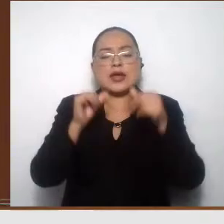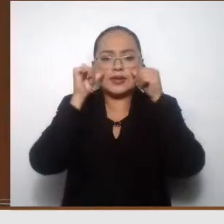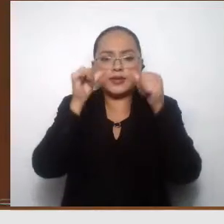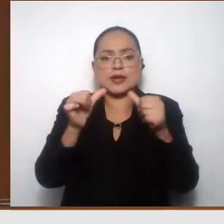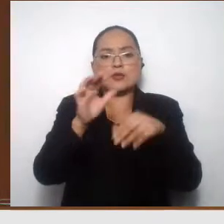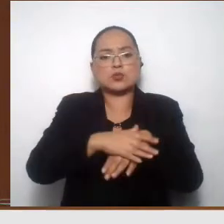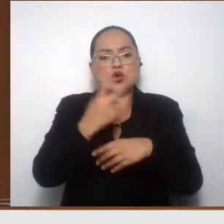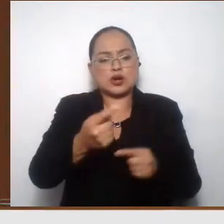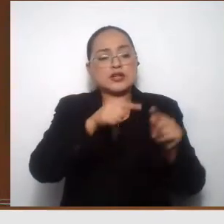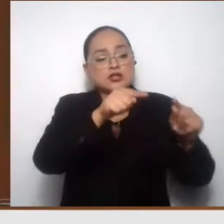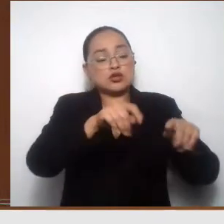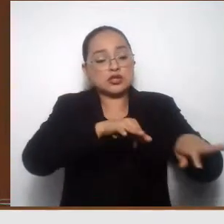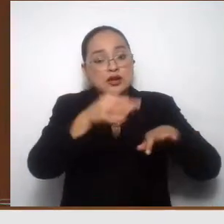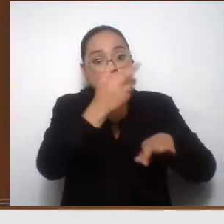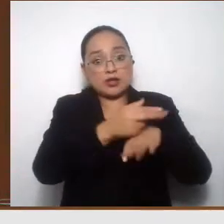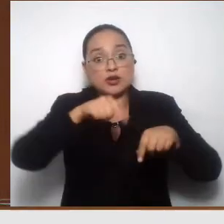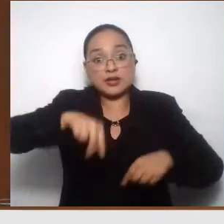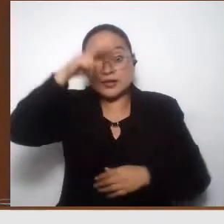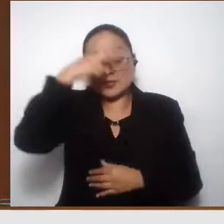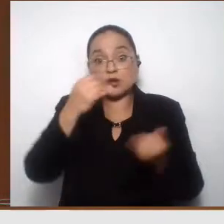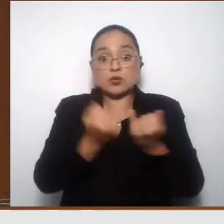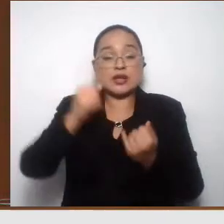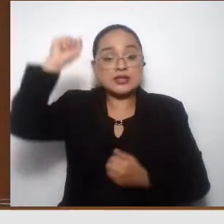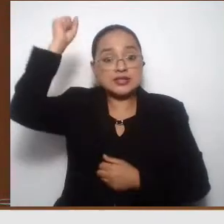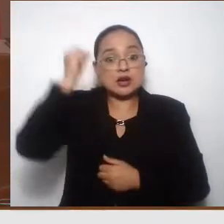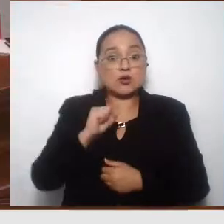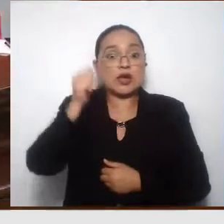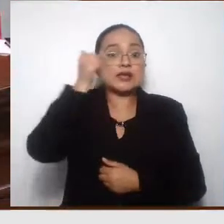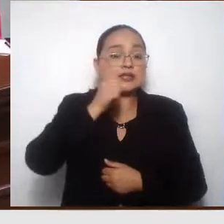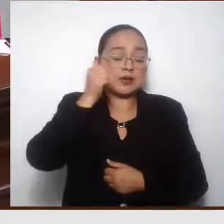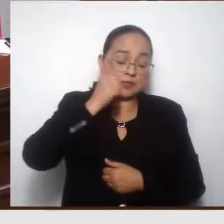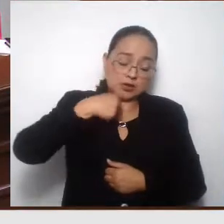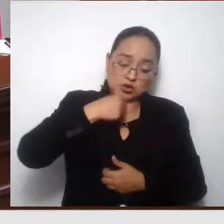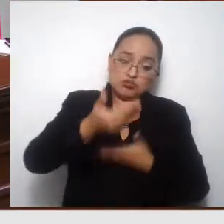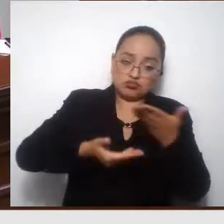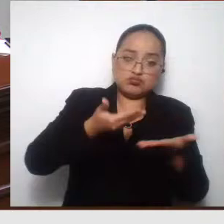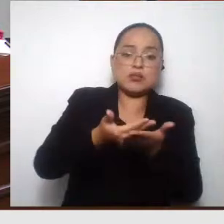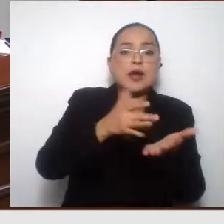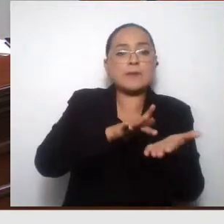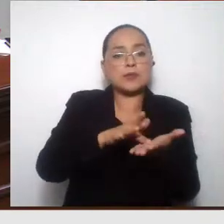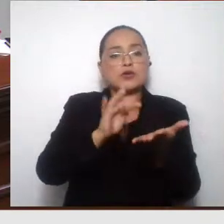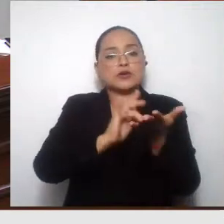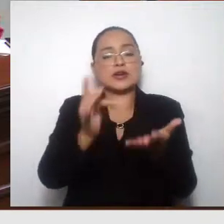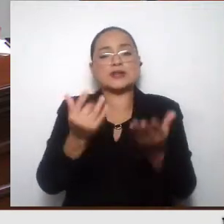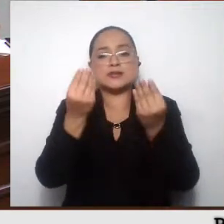clase trabajadora de México y Sinaloa siempre podrá contar conmigo. Muchas gracias.